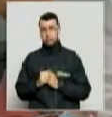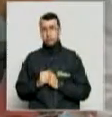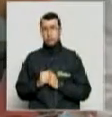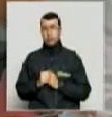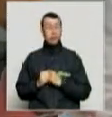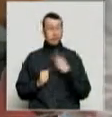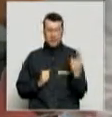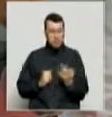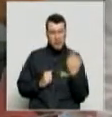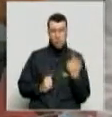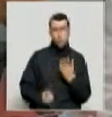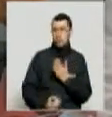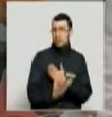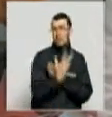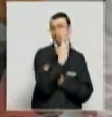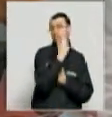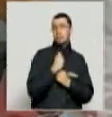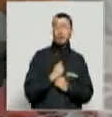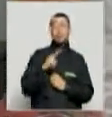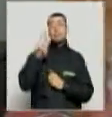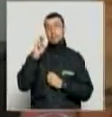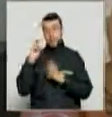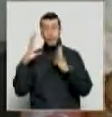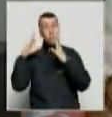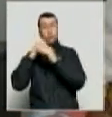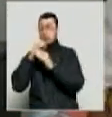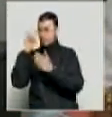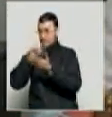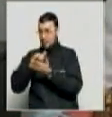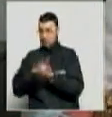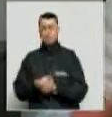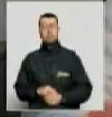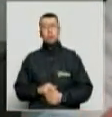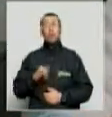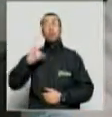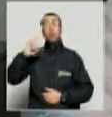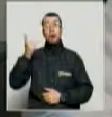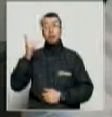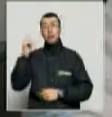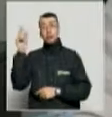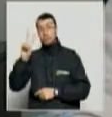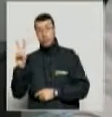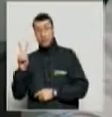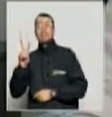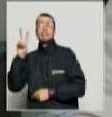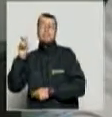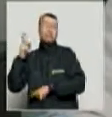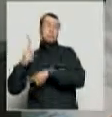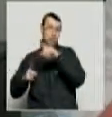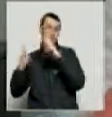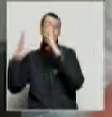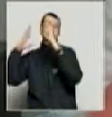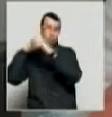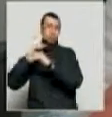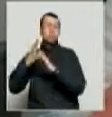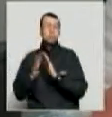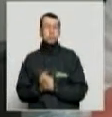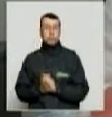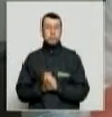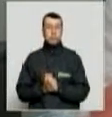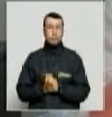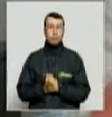mañana en Telecafé y a las 7 de la noche. Los jueves y viernes es a las 7:30 de la noche.